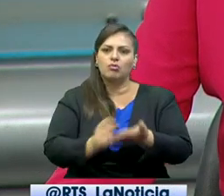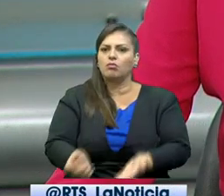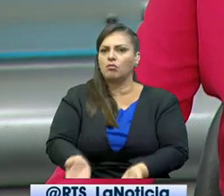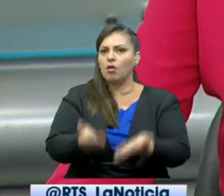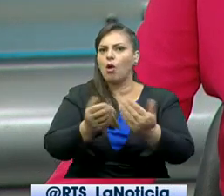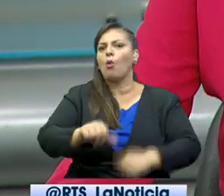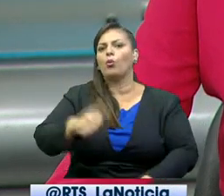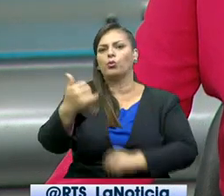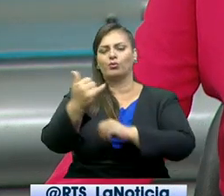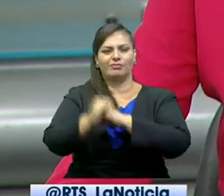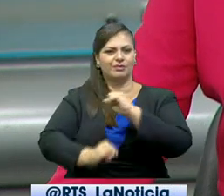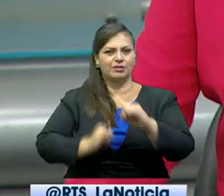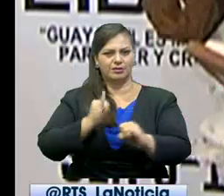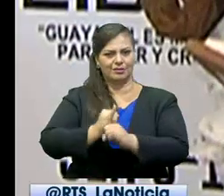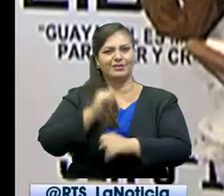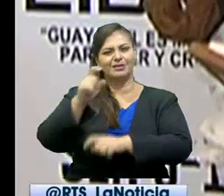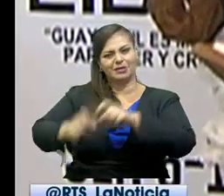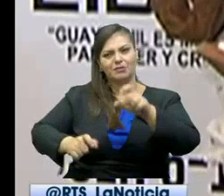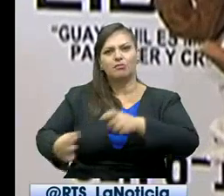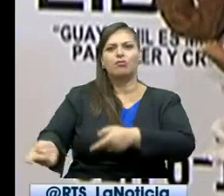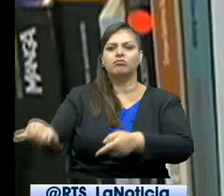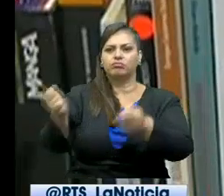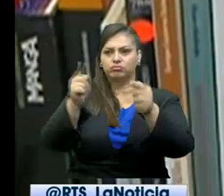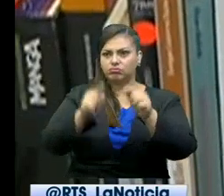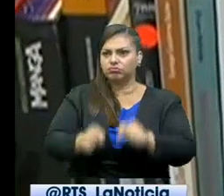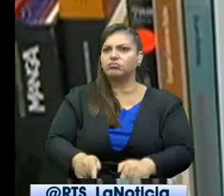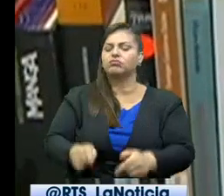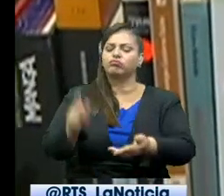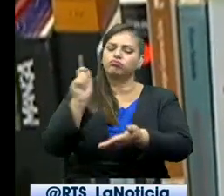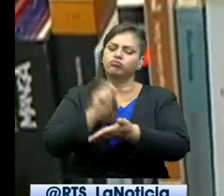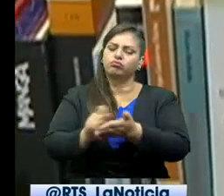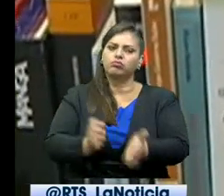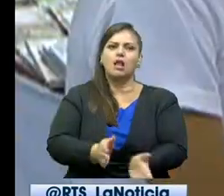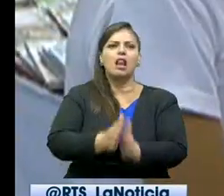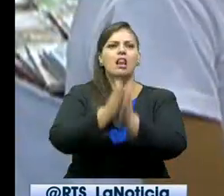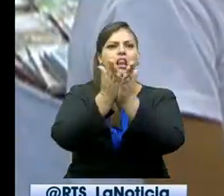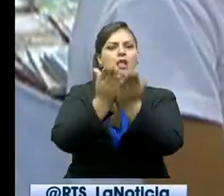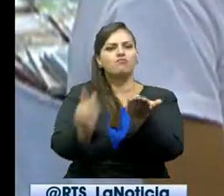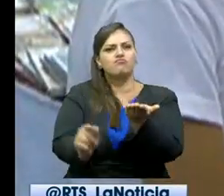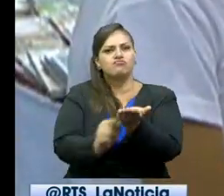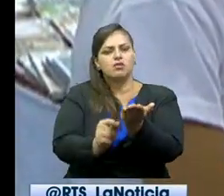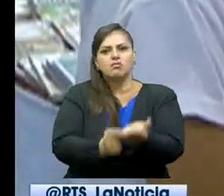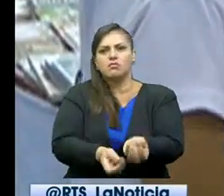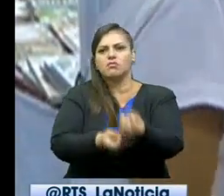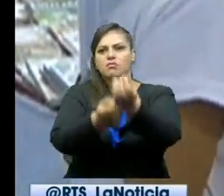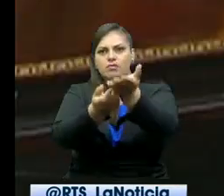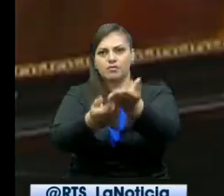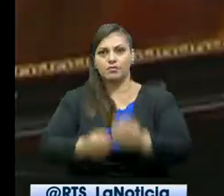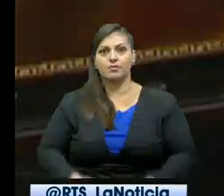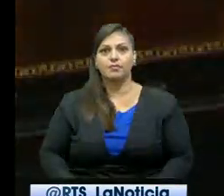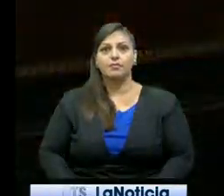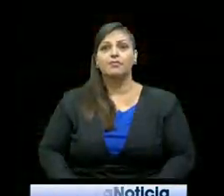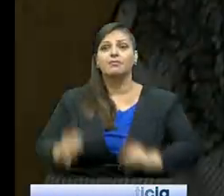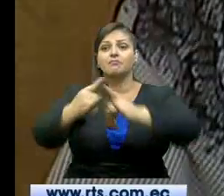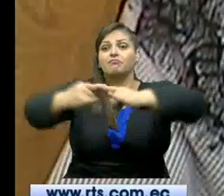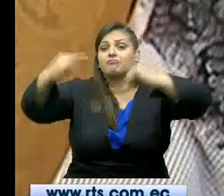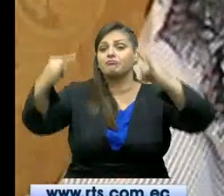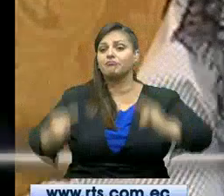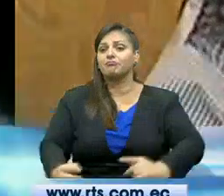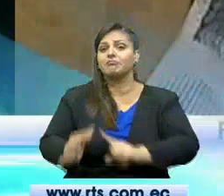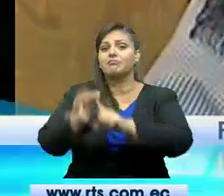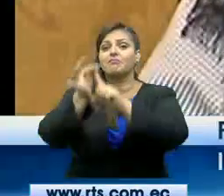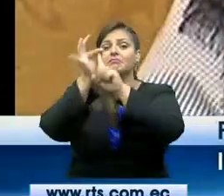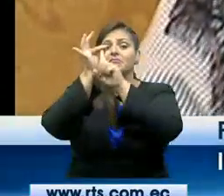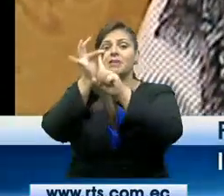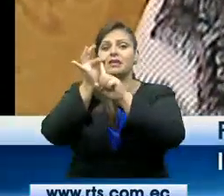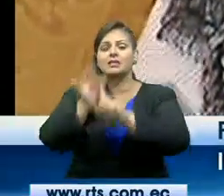videntes. Guayaquil es mi destino para leer y crecer. Ese es el lema de la Feria del Libro. Por primera